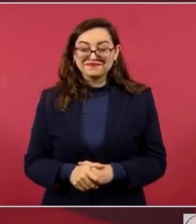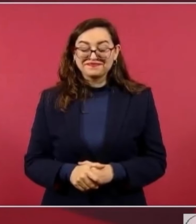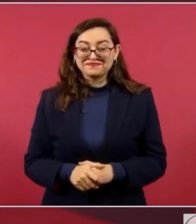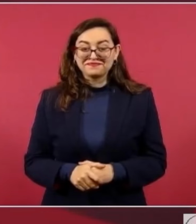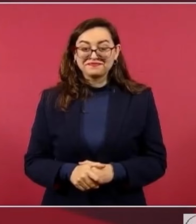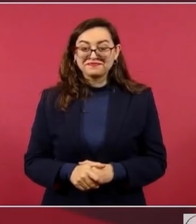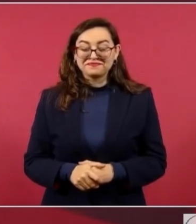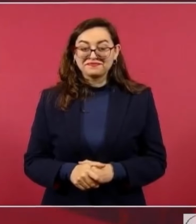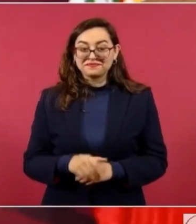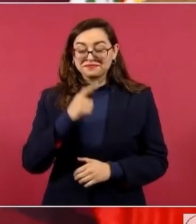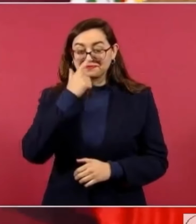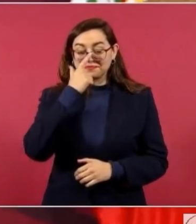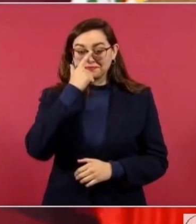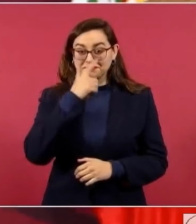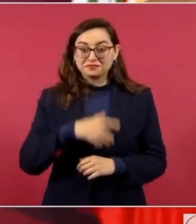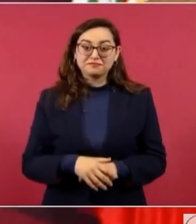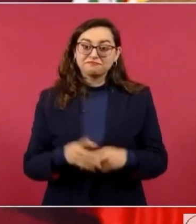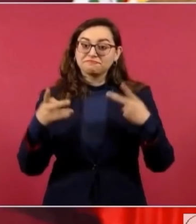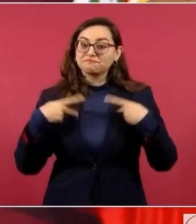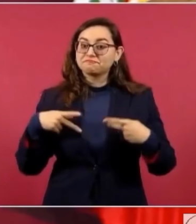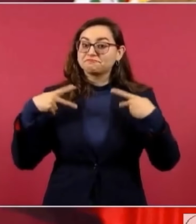porque la gente ya no quiso que